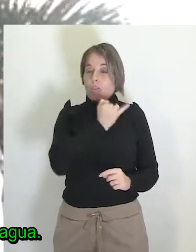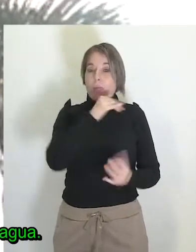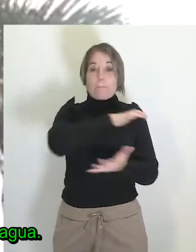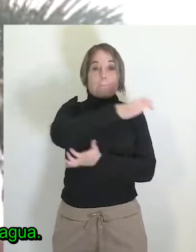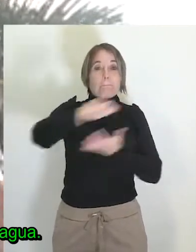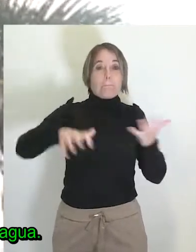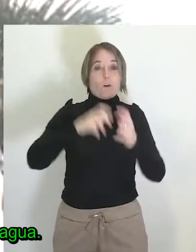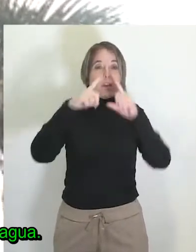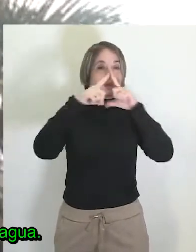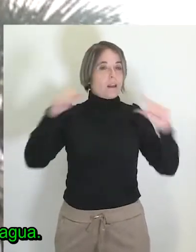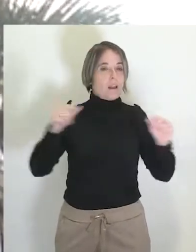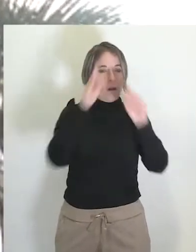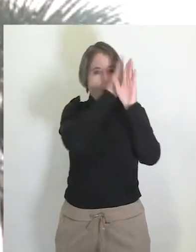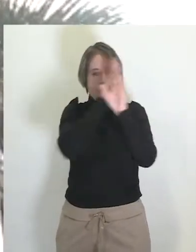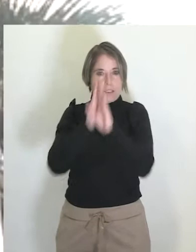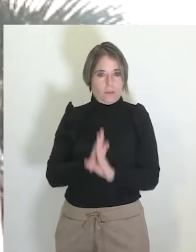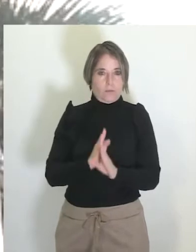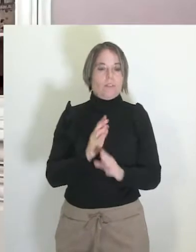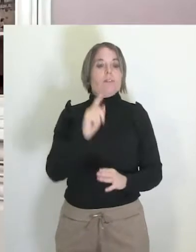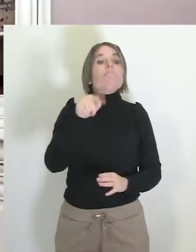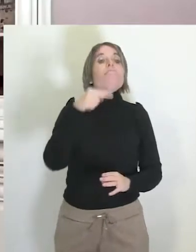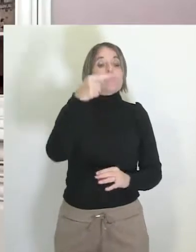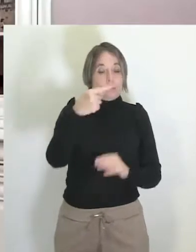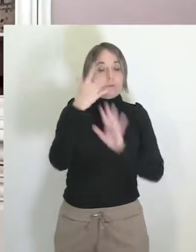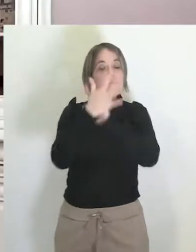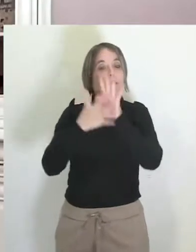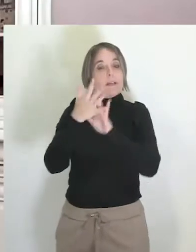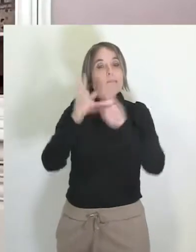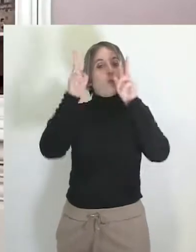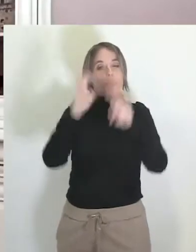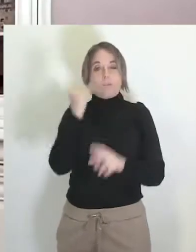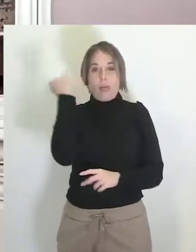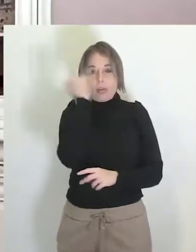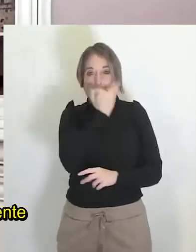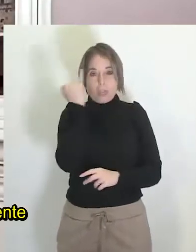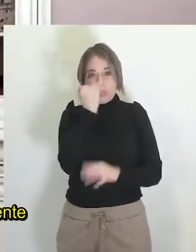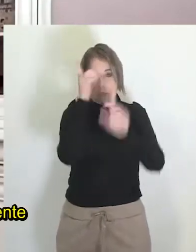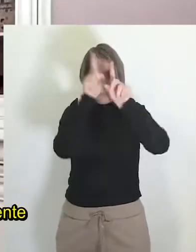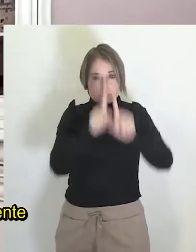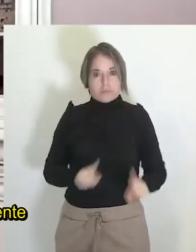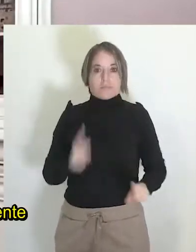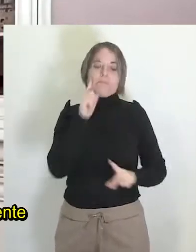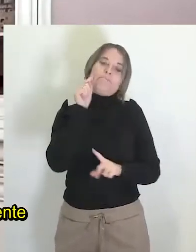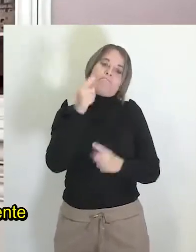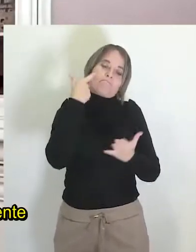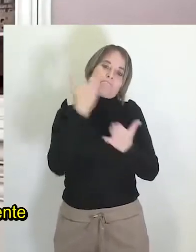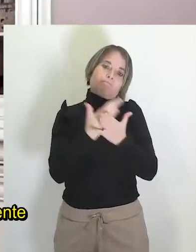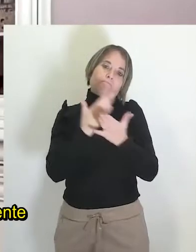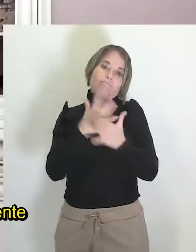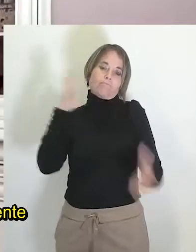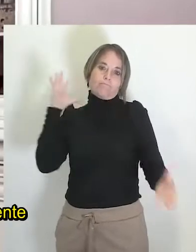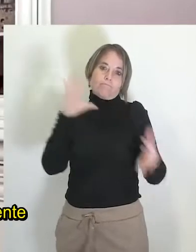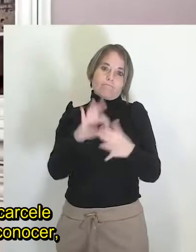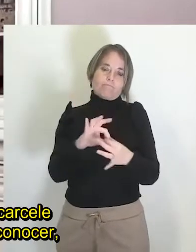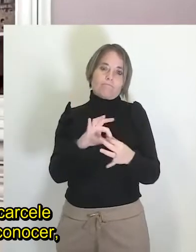la violencia en Nicaragua. Claro, luego hablaremos de esa invisibilización en la que también, evidentemente, tiene mucho que